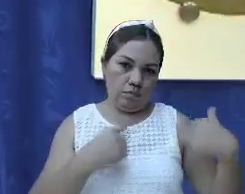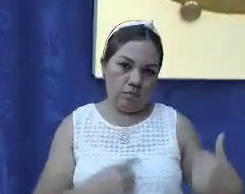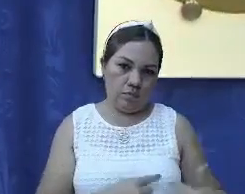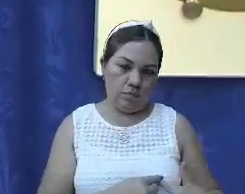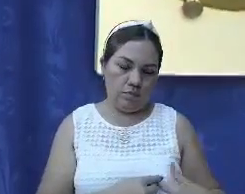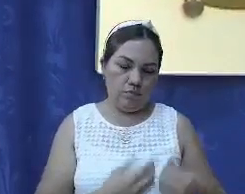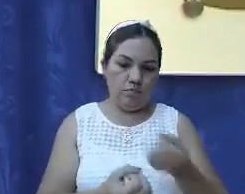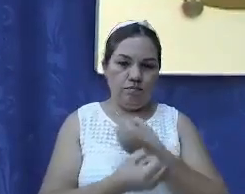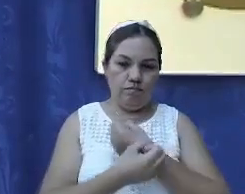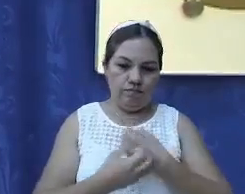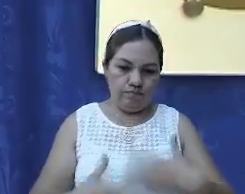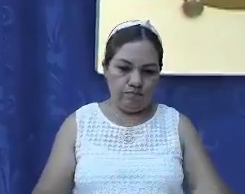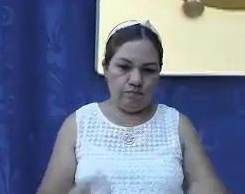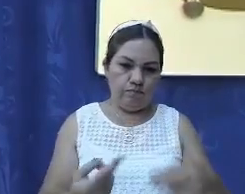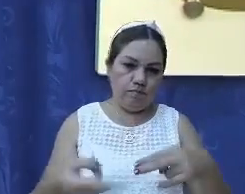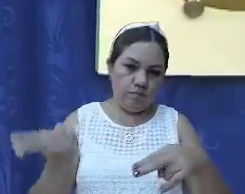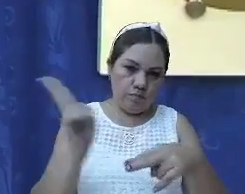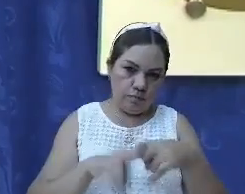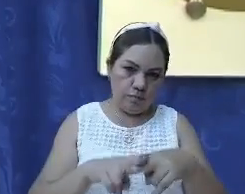la pérdida de algún ser querido,